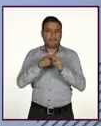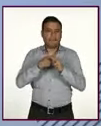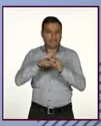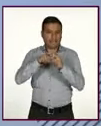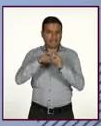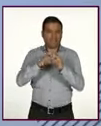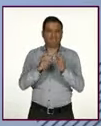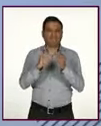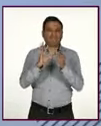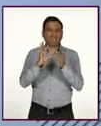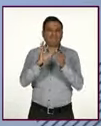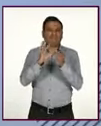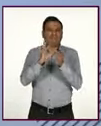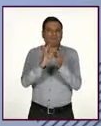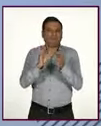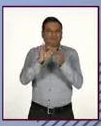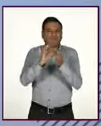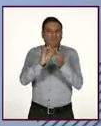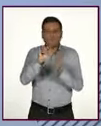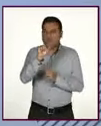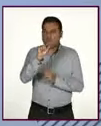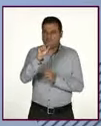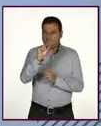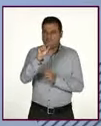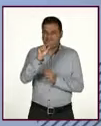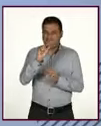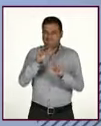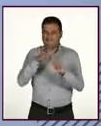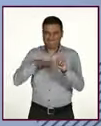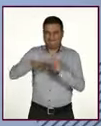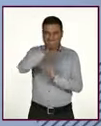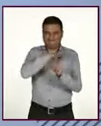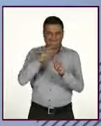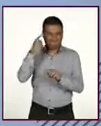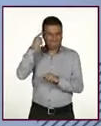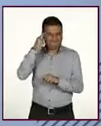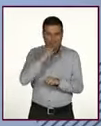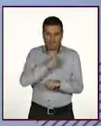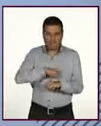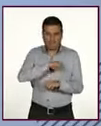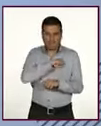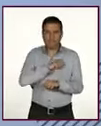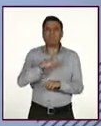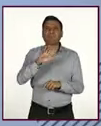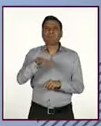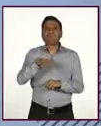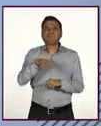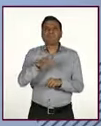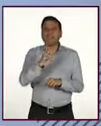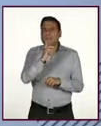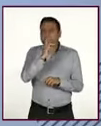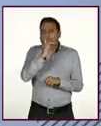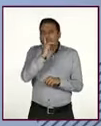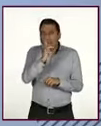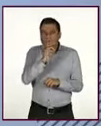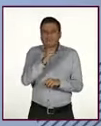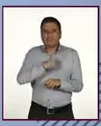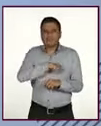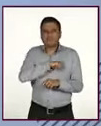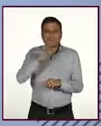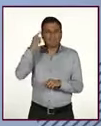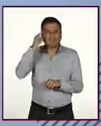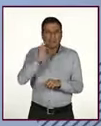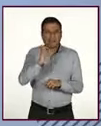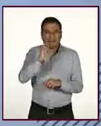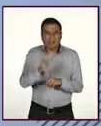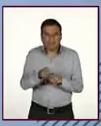comenzar explicando un poco del contexto de la salud mental. Cuando hablamos de salud mental, ¿qué es lo que hablamos, no? La salud